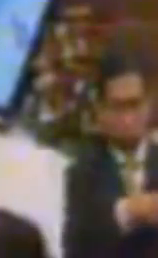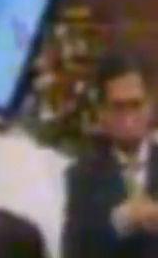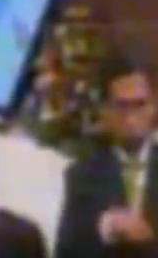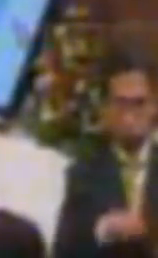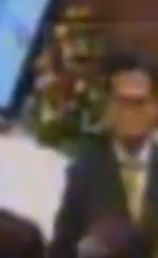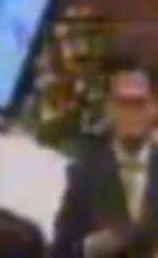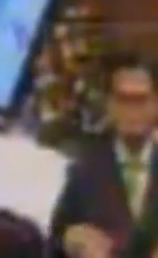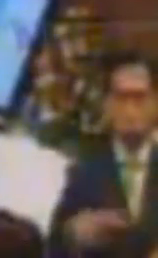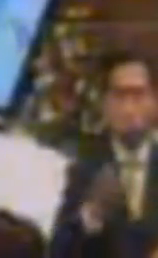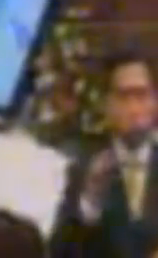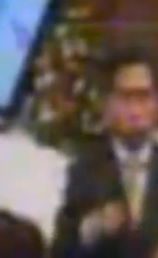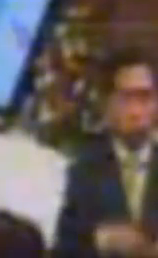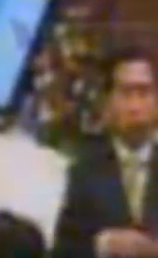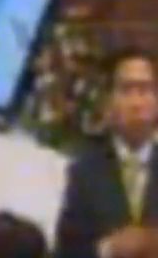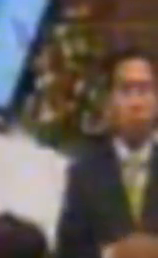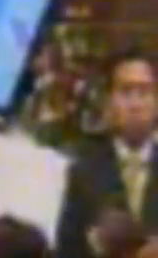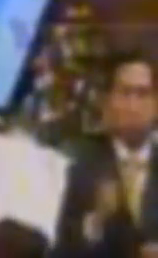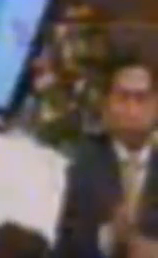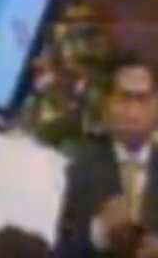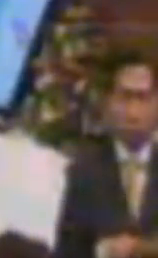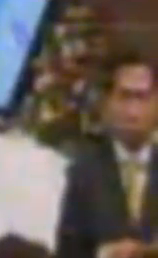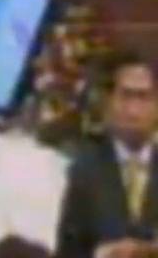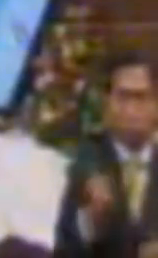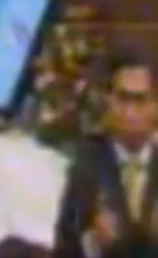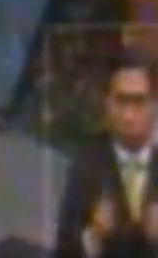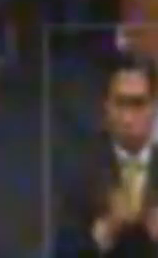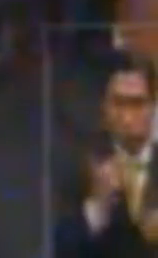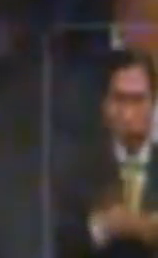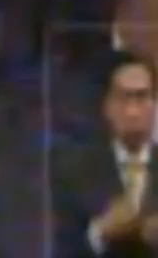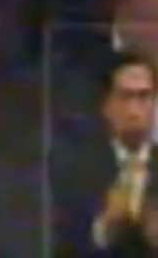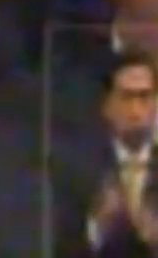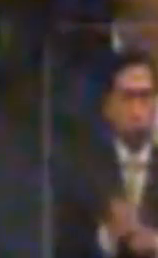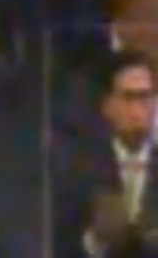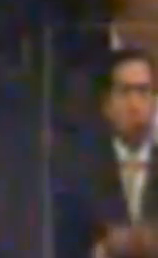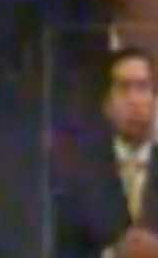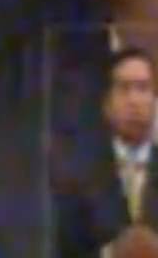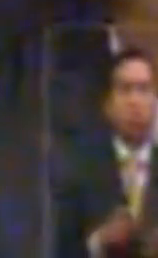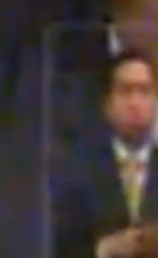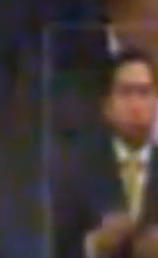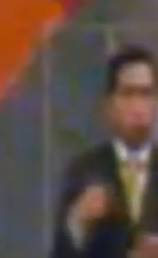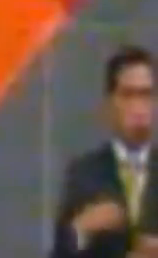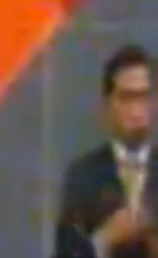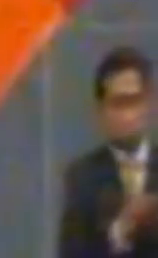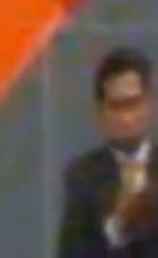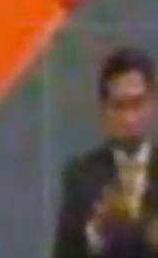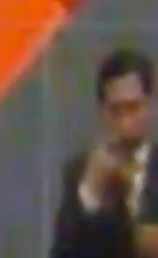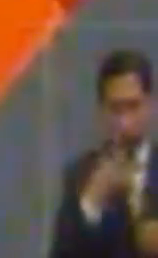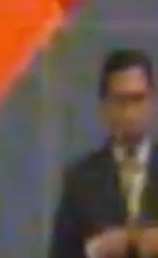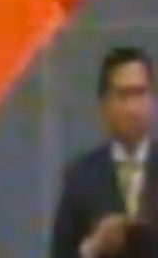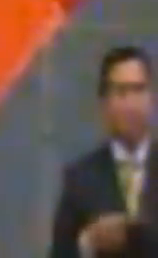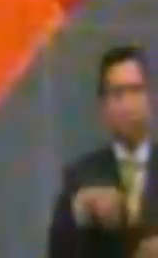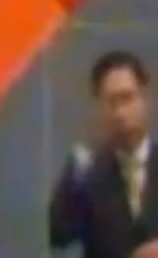de la macroregión sur se va a usar el que sea más competitivo, y ahí está la competencia. Es decir, vamos a traer gas de